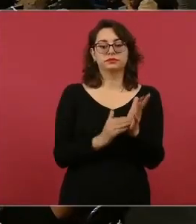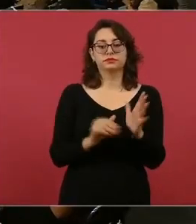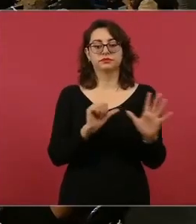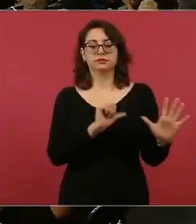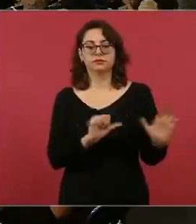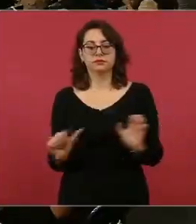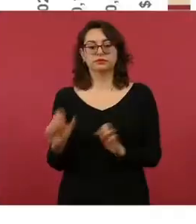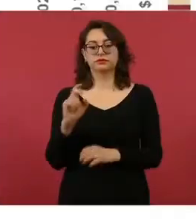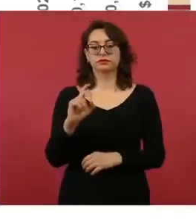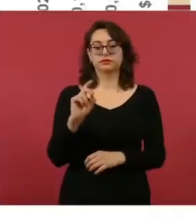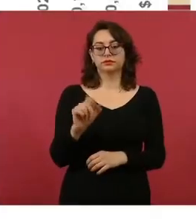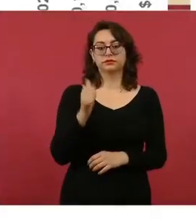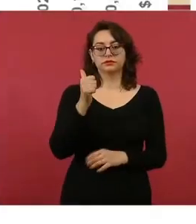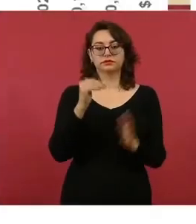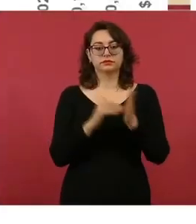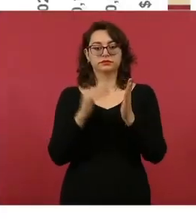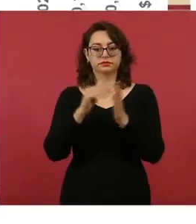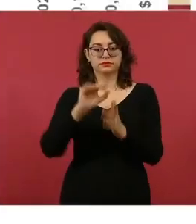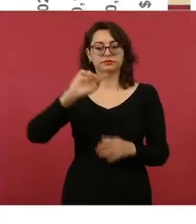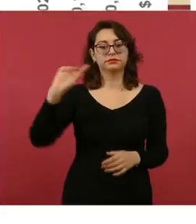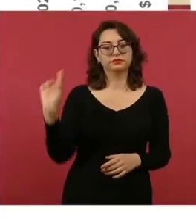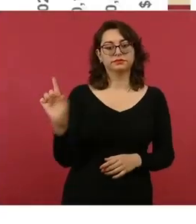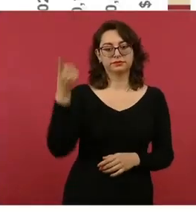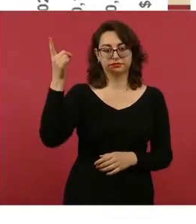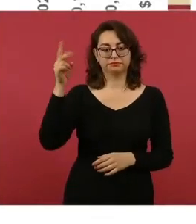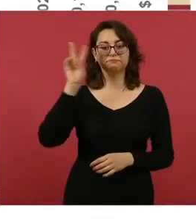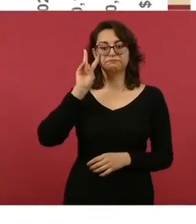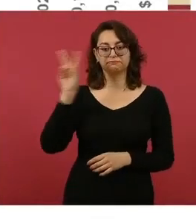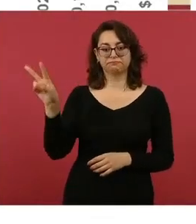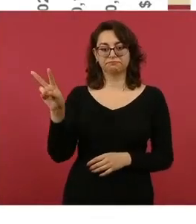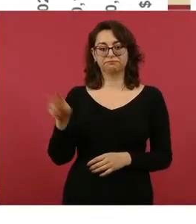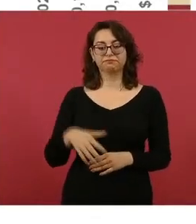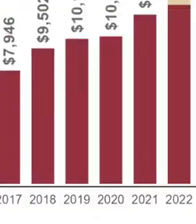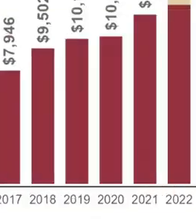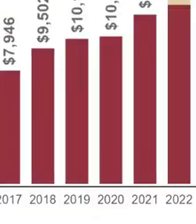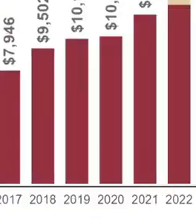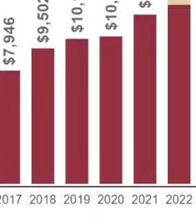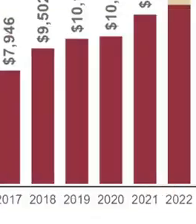18.636 millones de dólares de inversión extranjera.